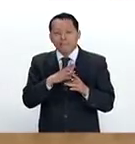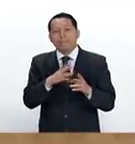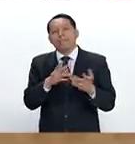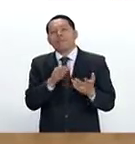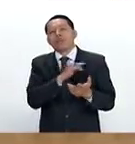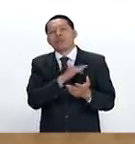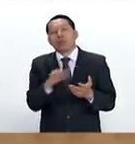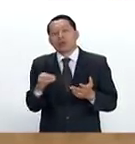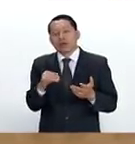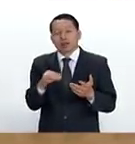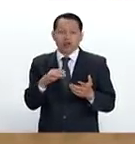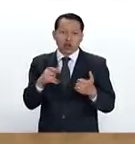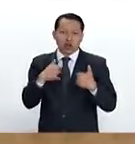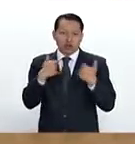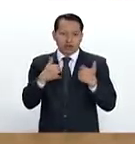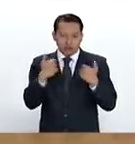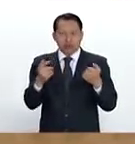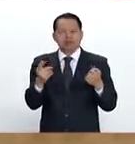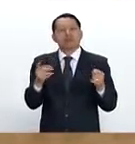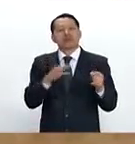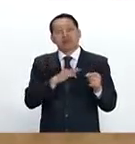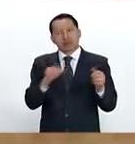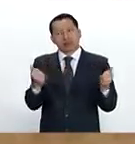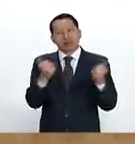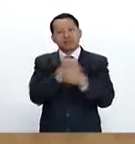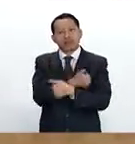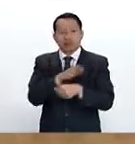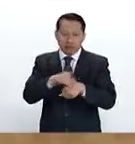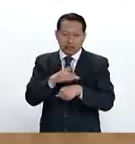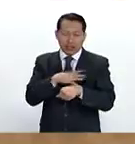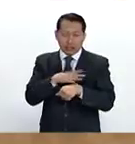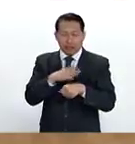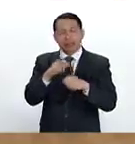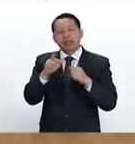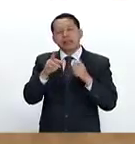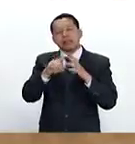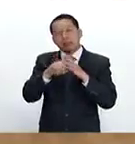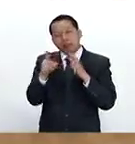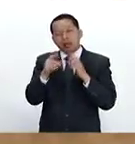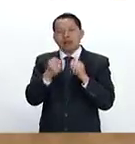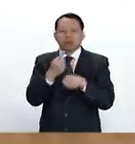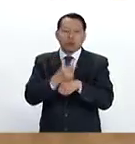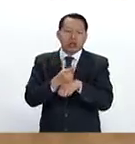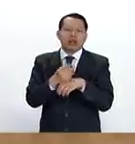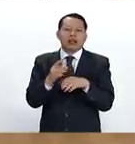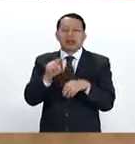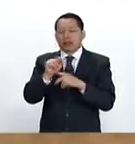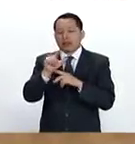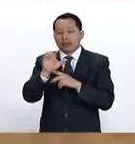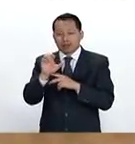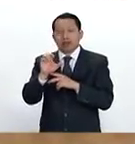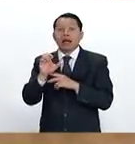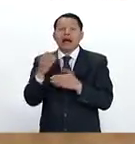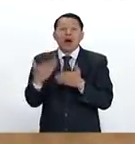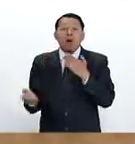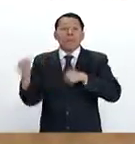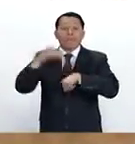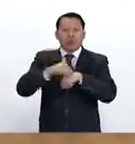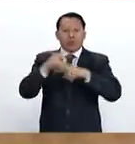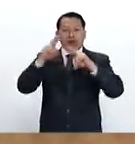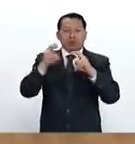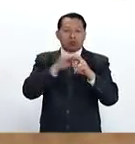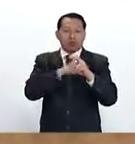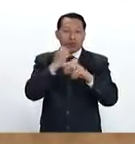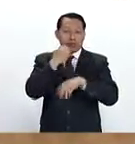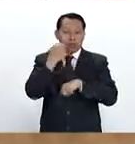Es decir, abrió un poquito más la agenda. Antes estaba concentrada en migración, en seguridad, el TLC, y ahora habló de algo que, bueno, pues